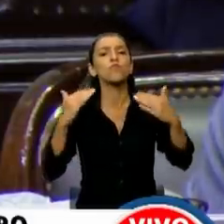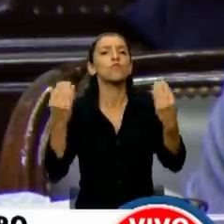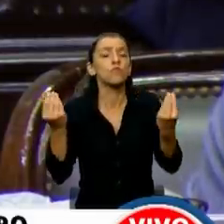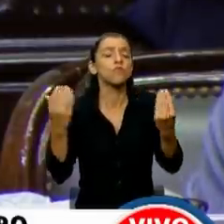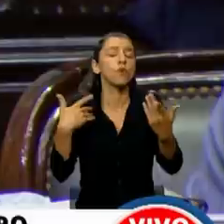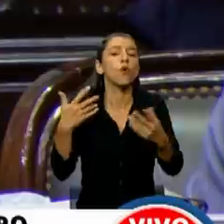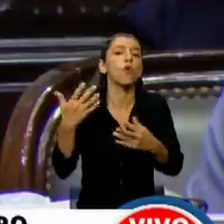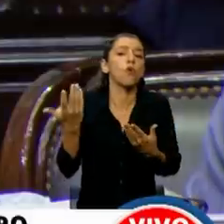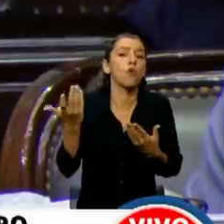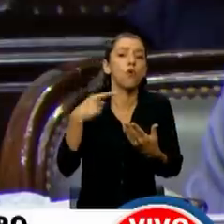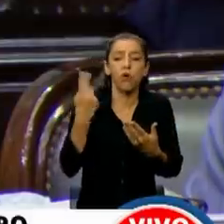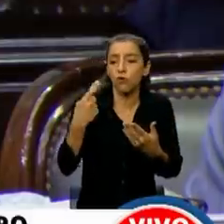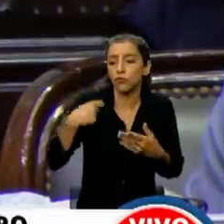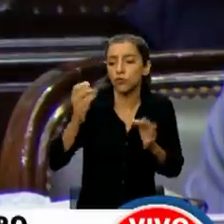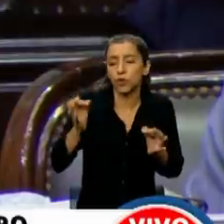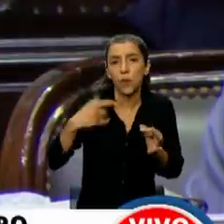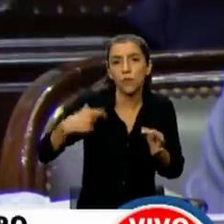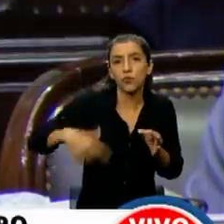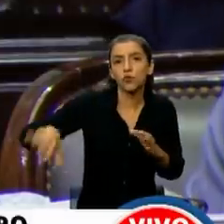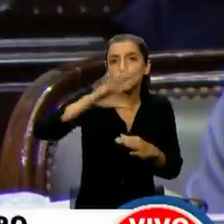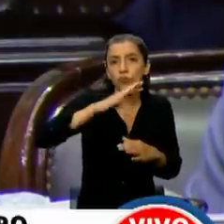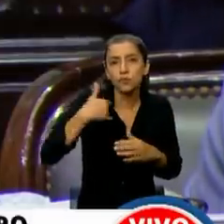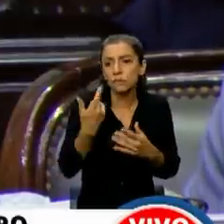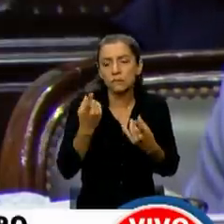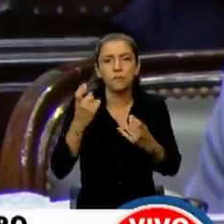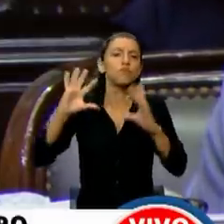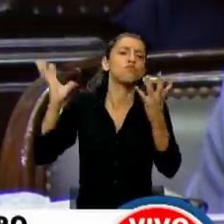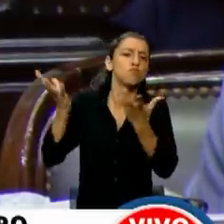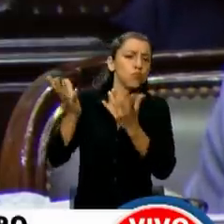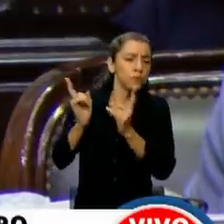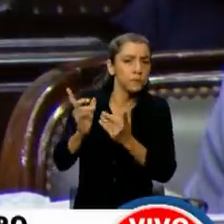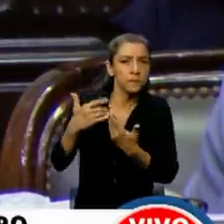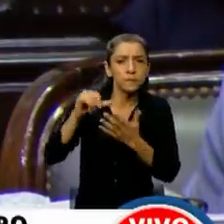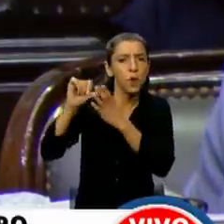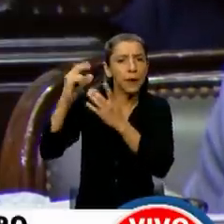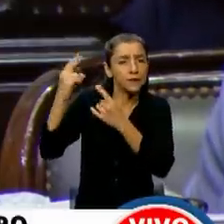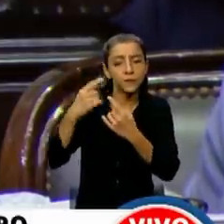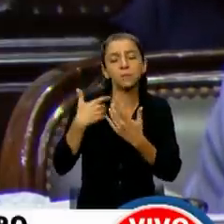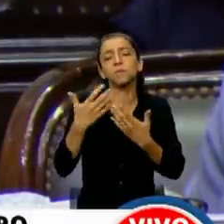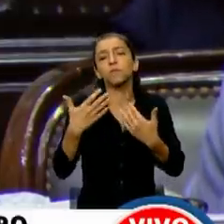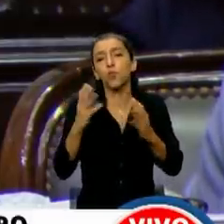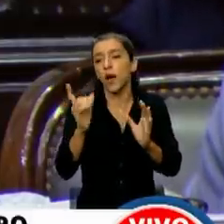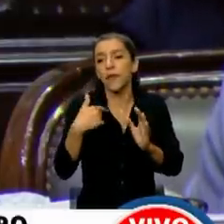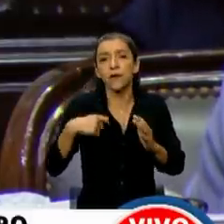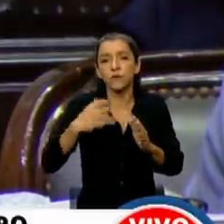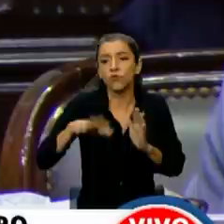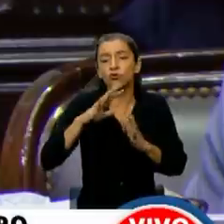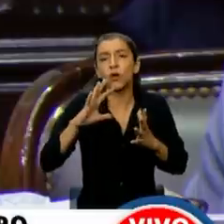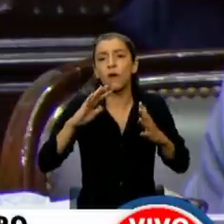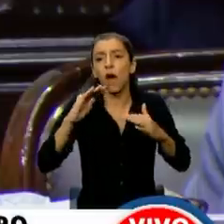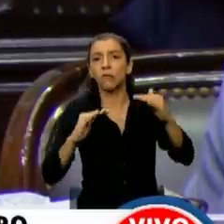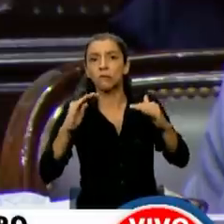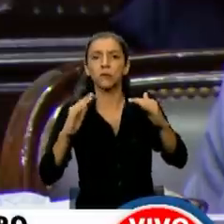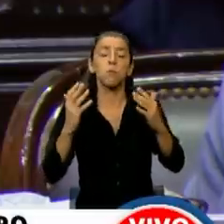que en determinadas coyunturas del mundo y de los países pueden mejorar o pueden agravarse